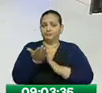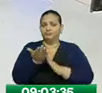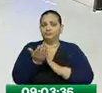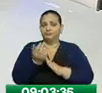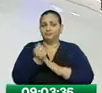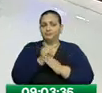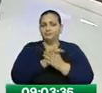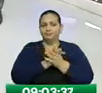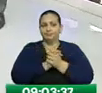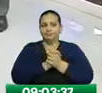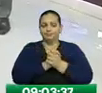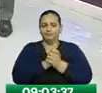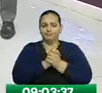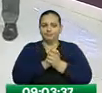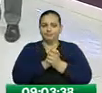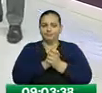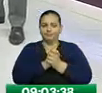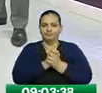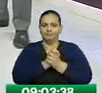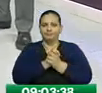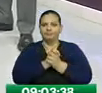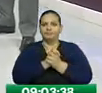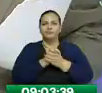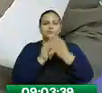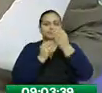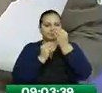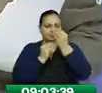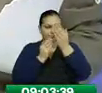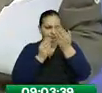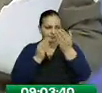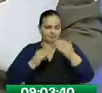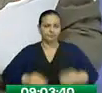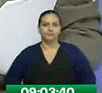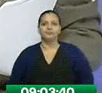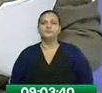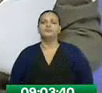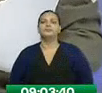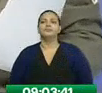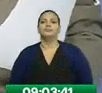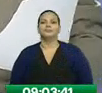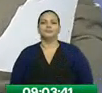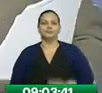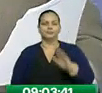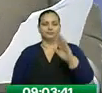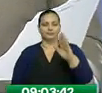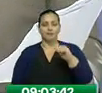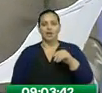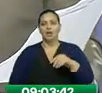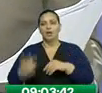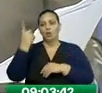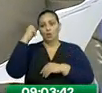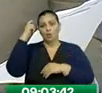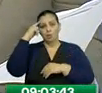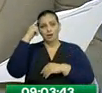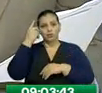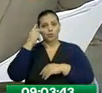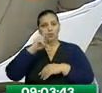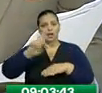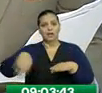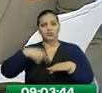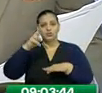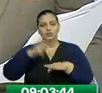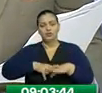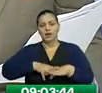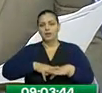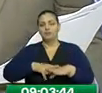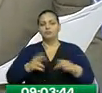Bueno, y las tarifas de energía eléctrica se reducirán gracias a una resolución del Gobierno Nacional y la